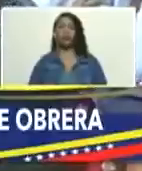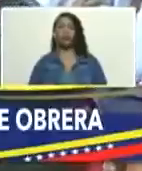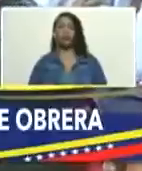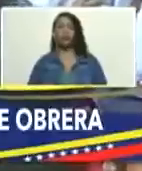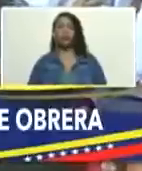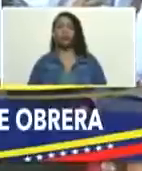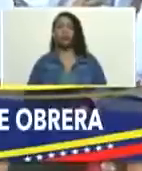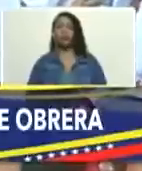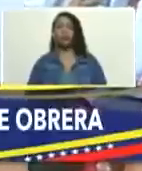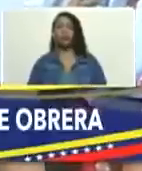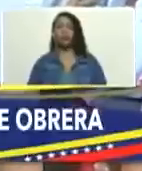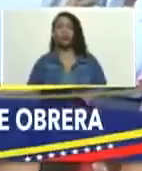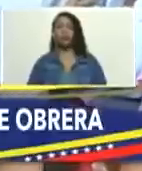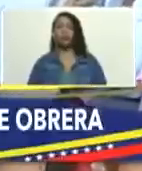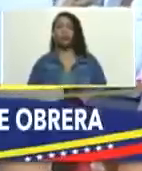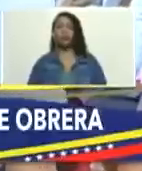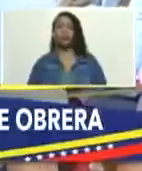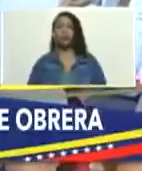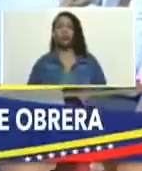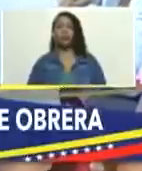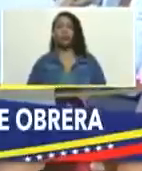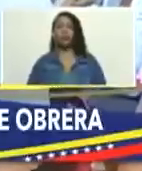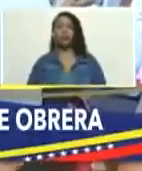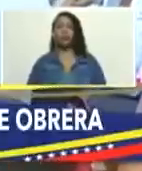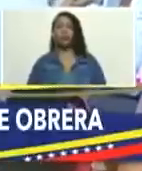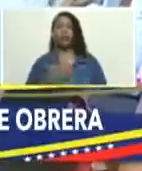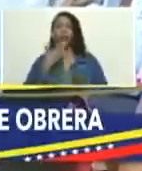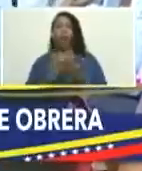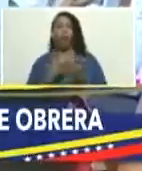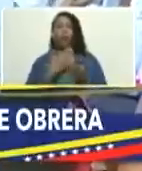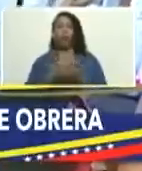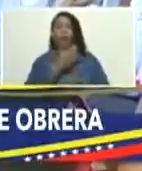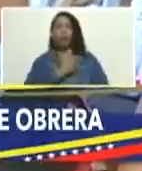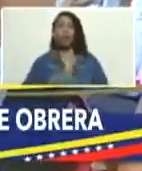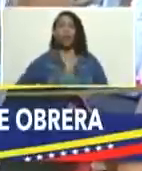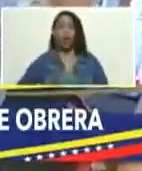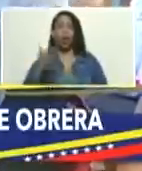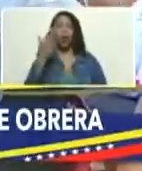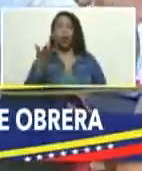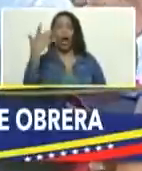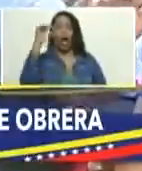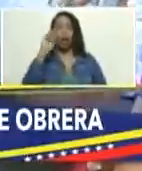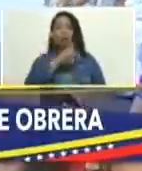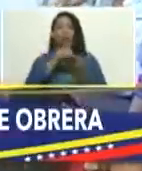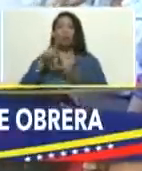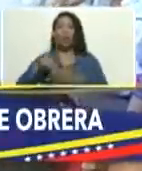Se le va a hacer la entrega de las propuestas, presidente, y usted ya forma parte de esta